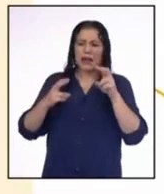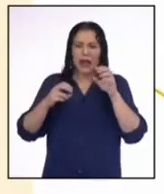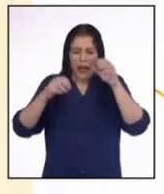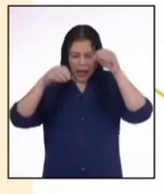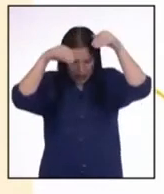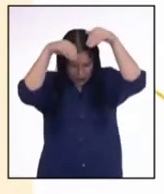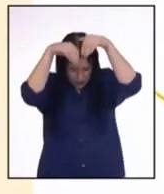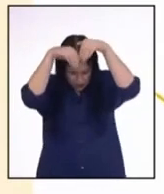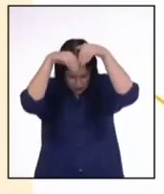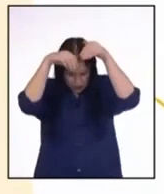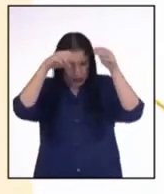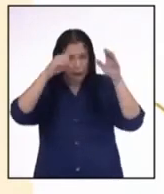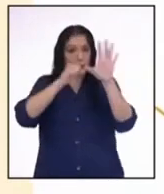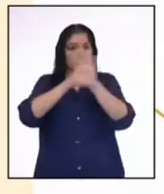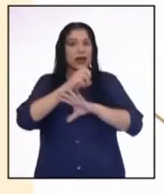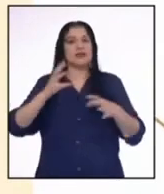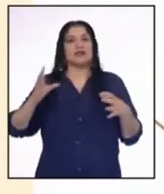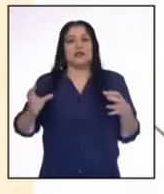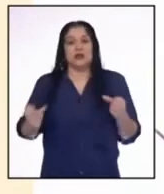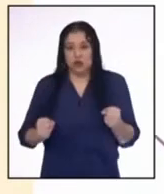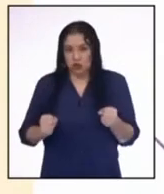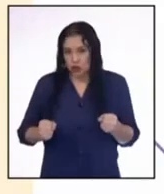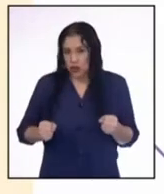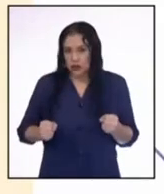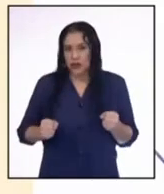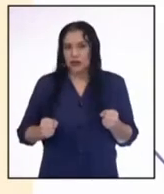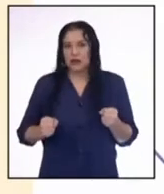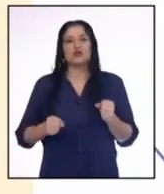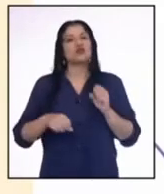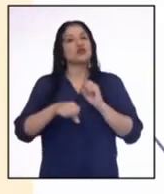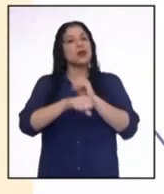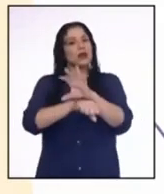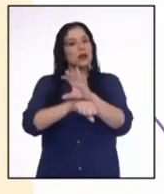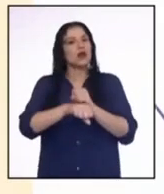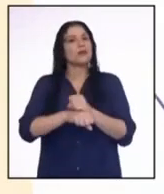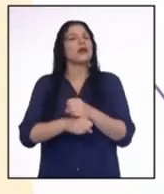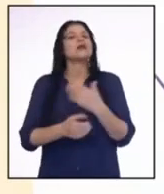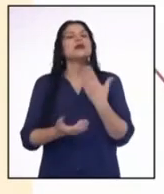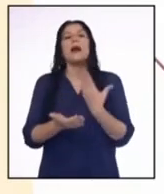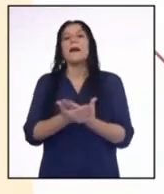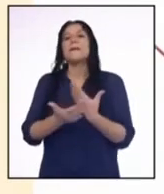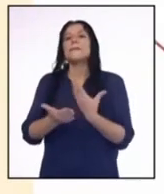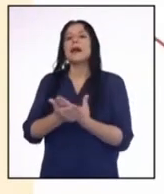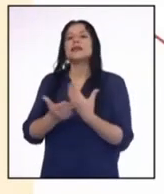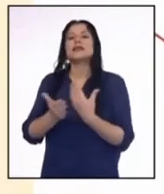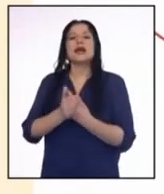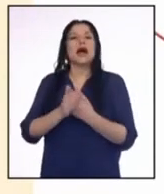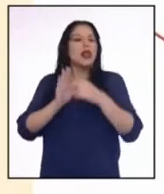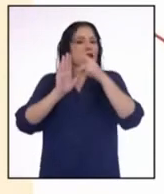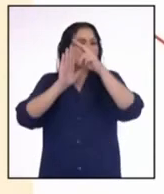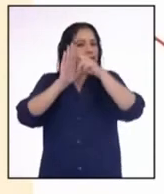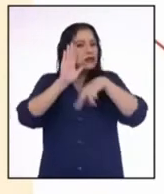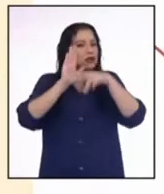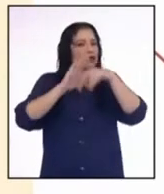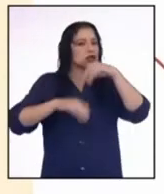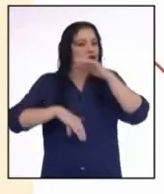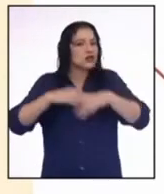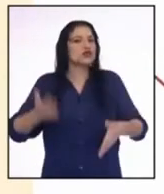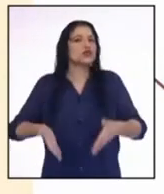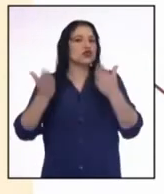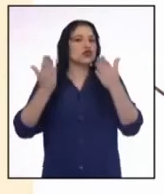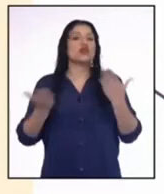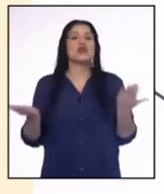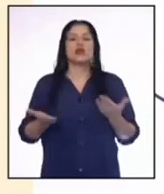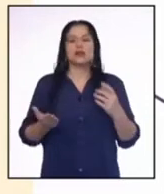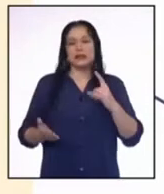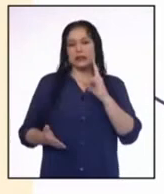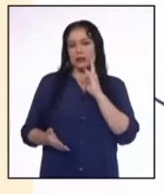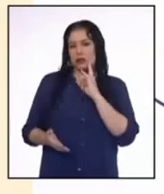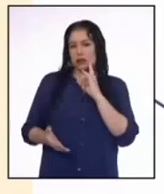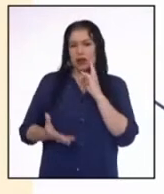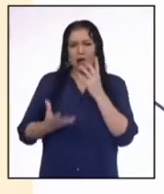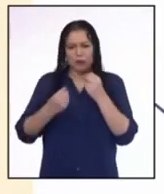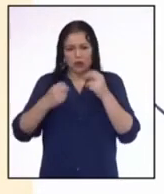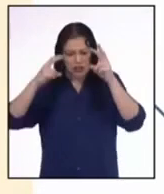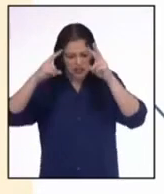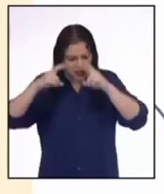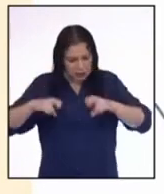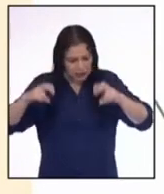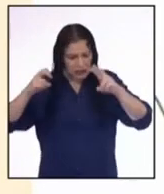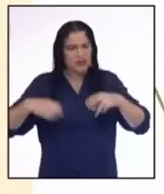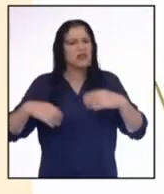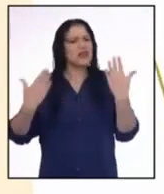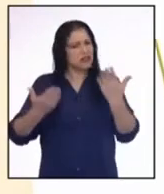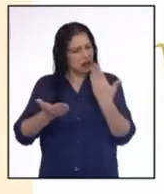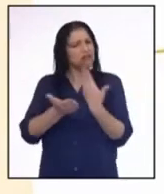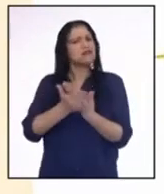agacharse, cubrirse y sujetarse es una recomendación basada en los códigos y estándares de construcción de los Estados Unidos. Muchas investigaciones